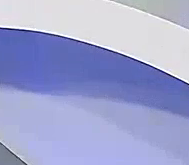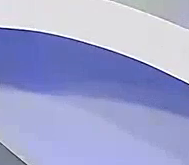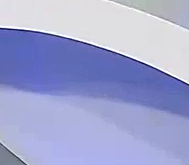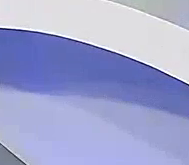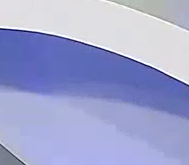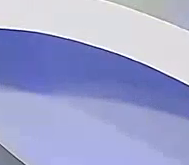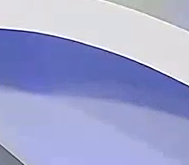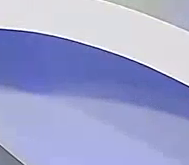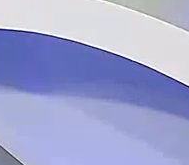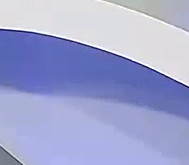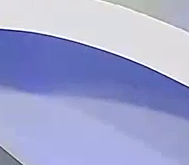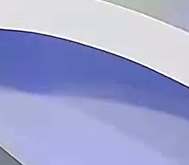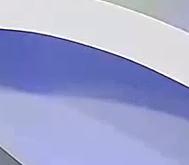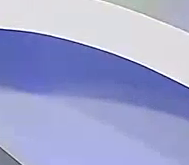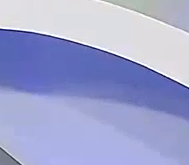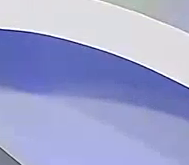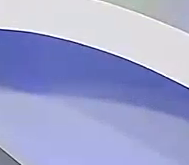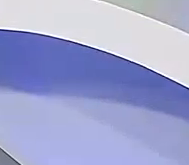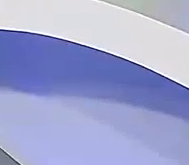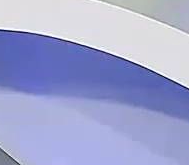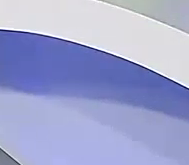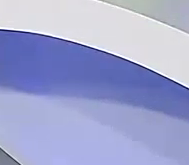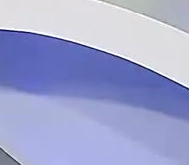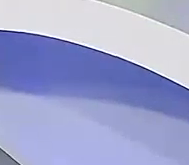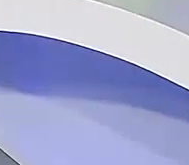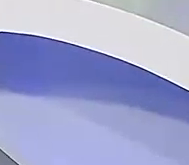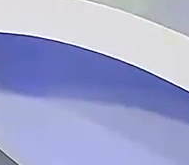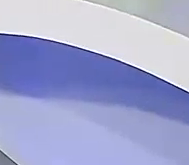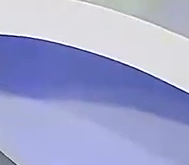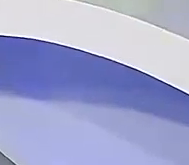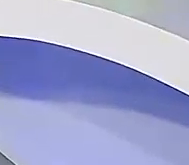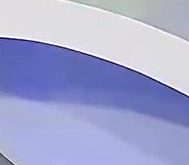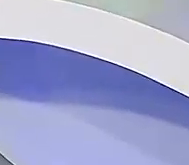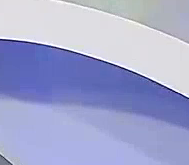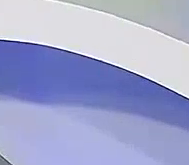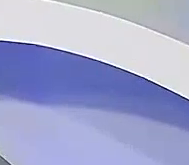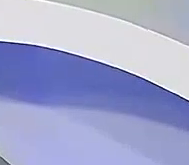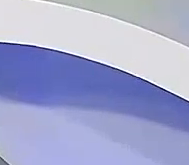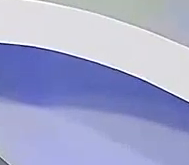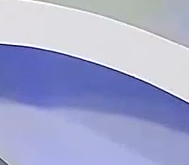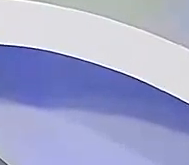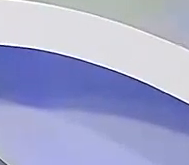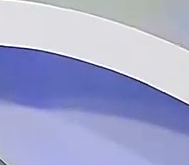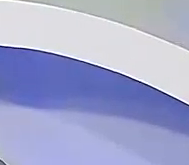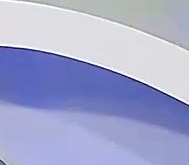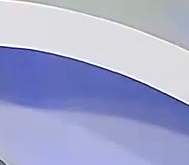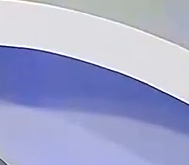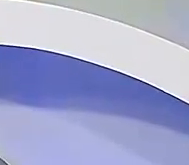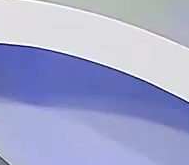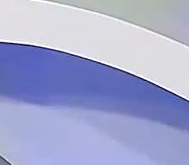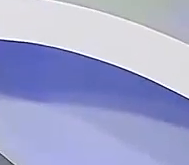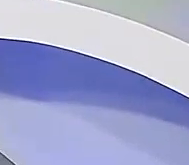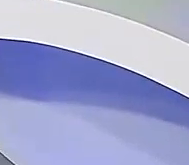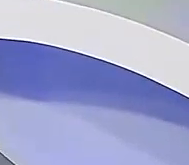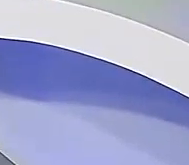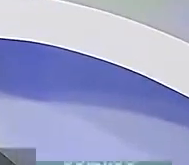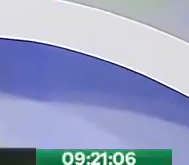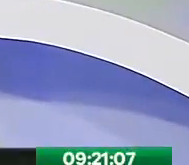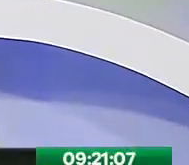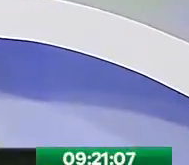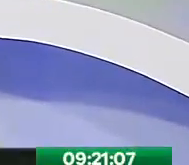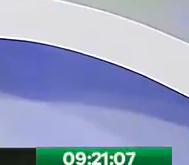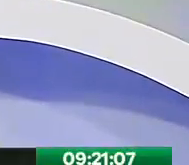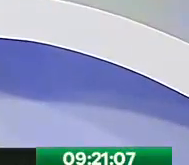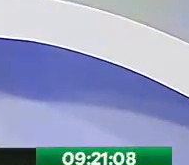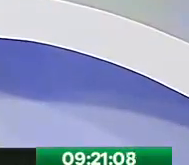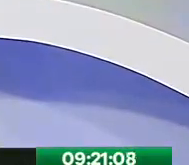siempre denuncian que están apagadas, que están dañadas, esta vez que estaban prendidas. Bueno. Pero de día, capaz que de noche se apaga, se les vence el tiempo y se apaga. Así